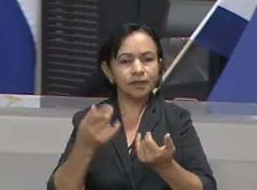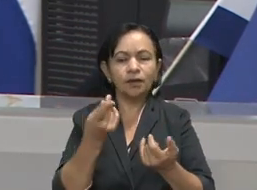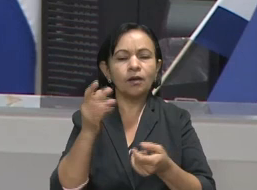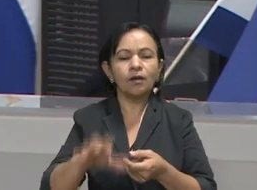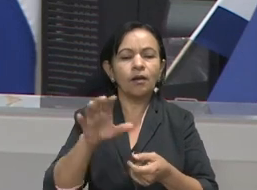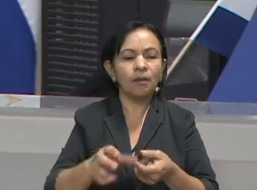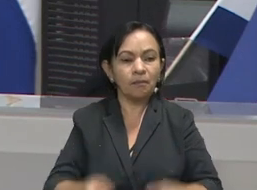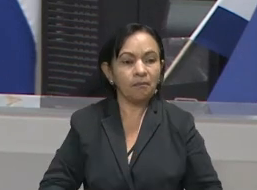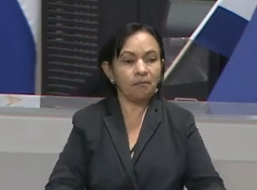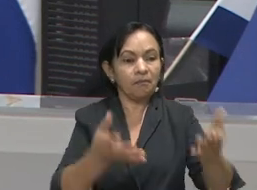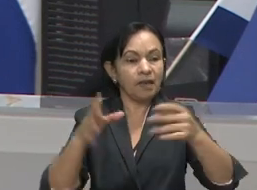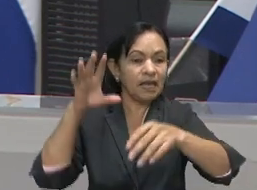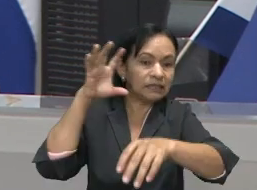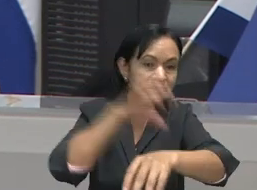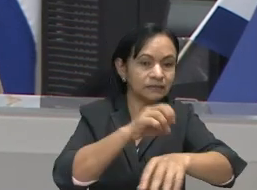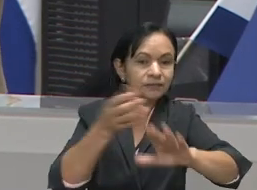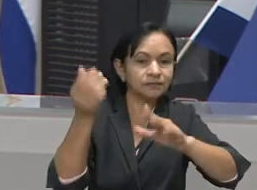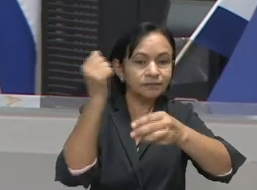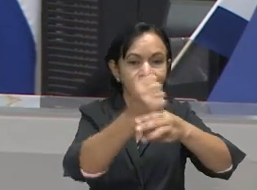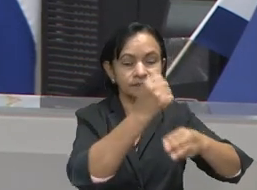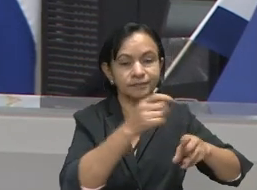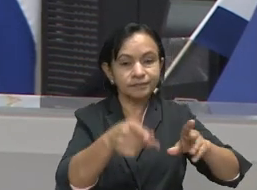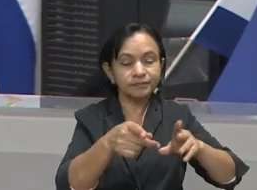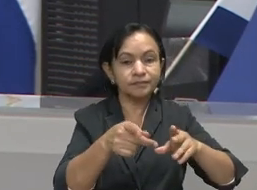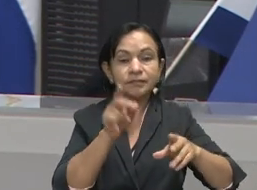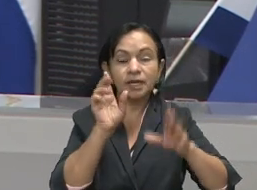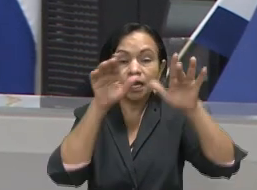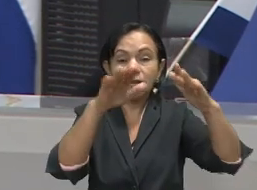que asesinen a indígenas como lo hicieron en León Viejo.